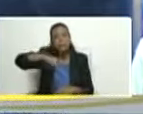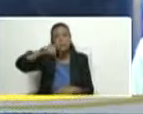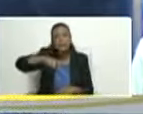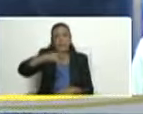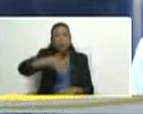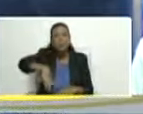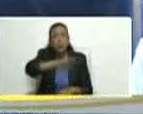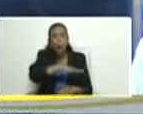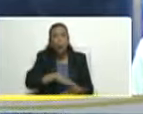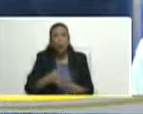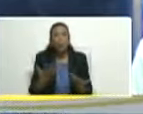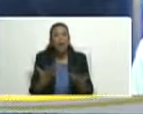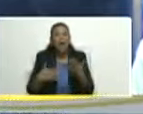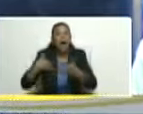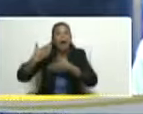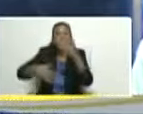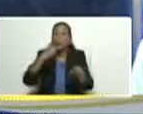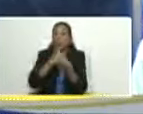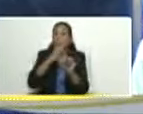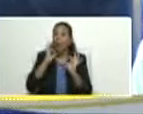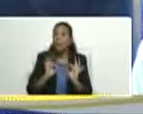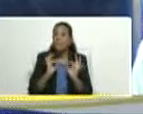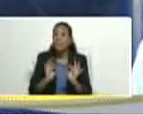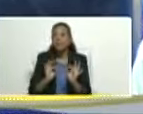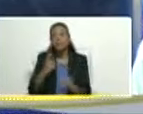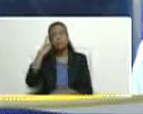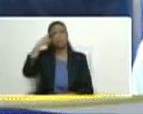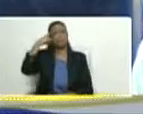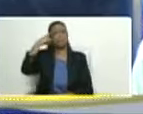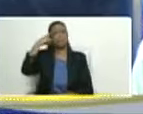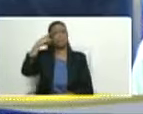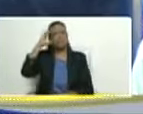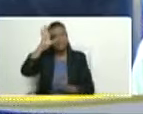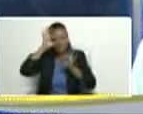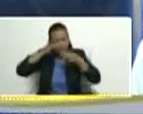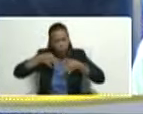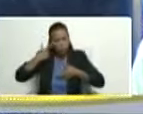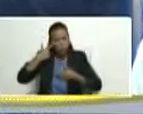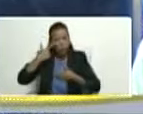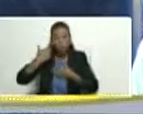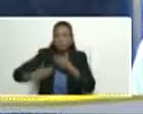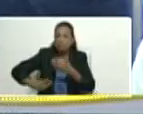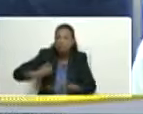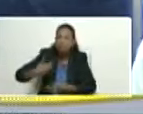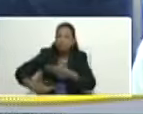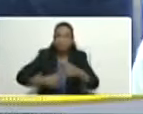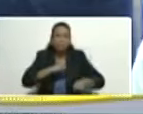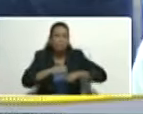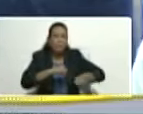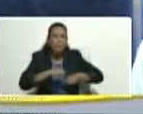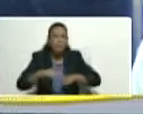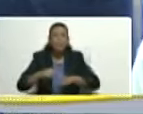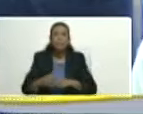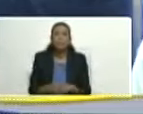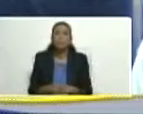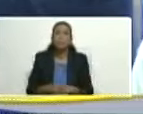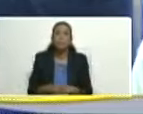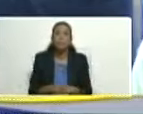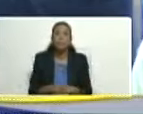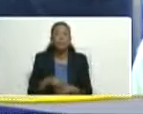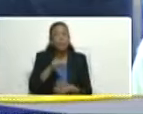básicos, pero que venía haciéndose un trabajo de mucha reflexión y trabajo, de mucha acción, perdón,